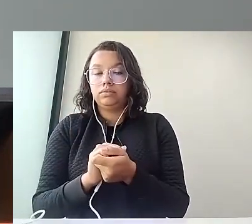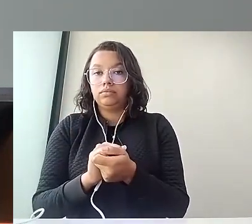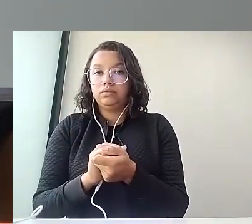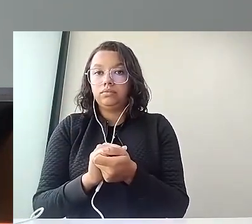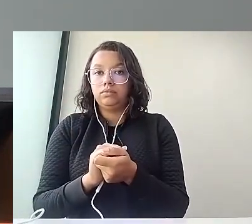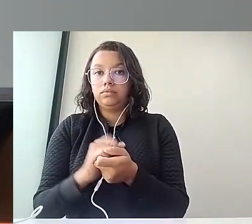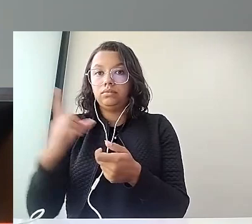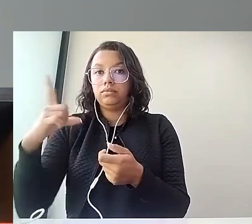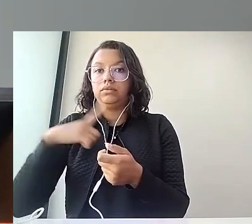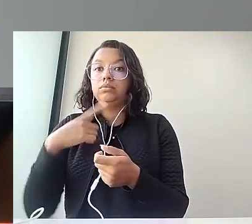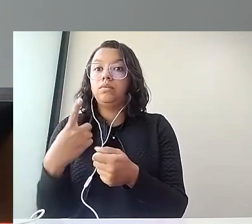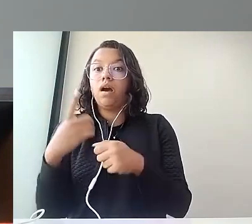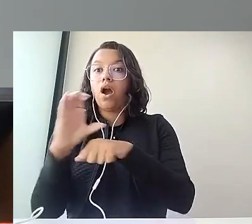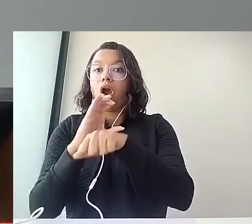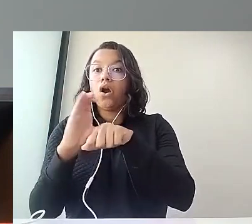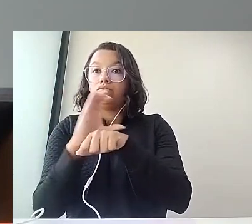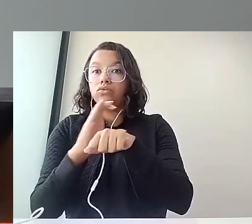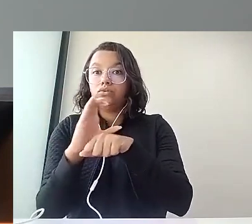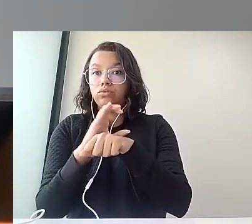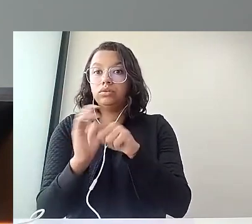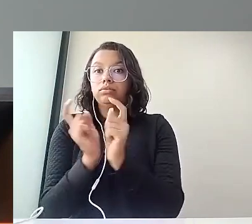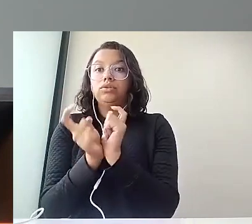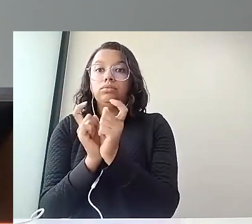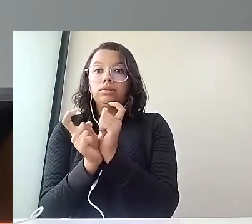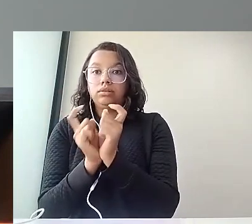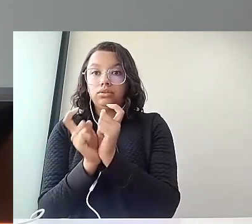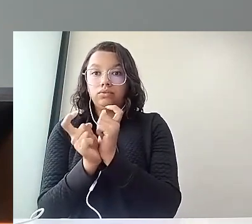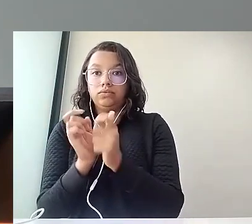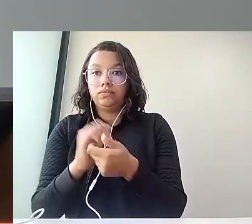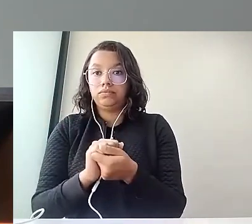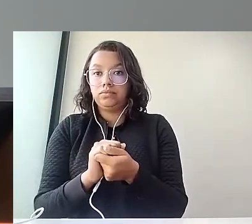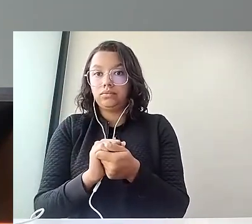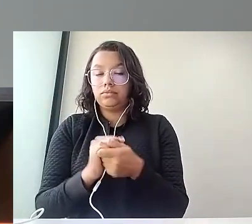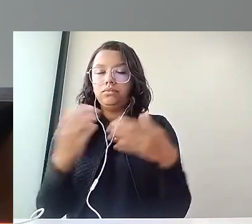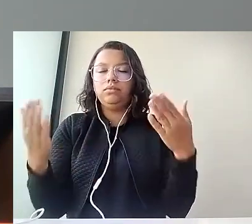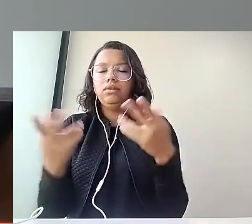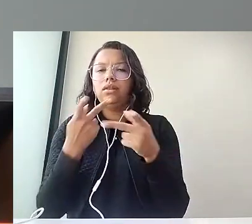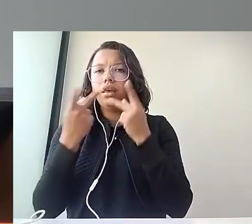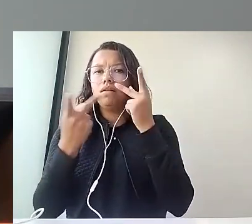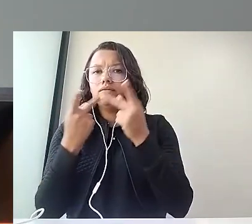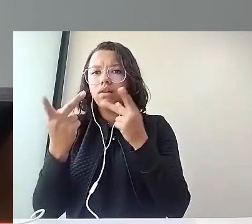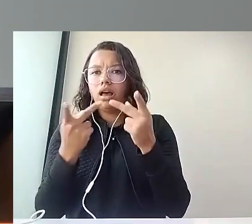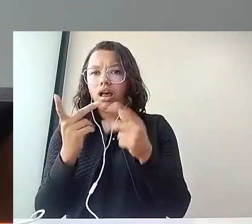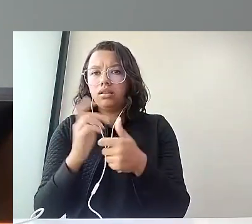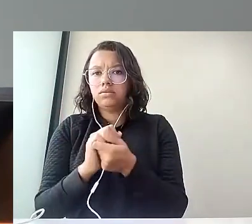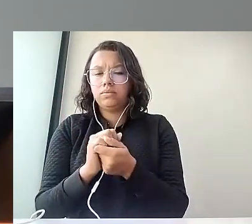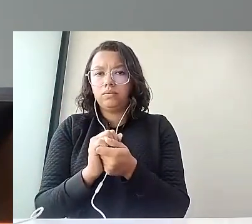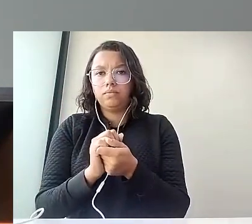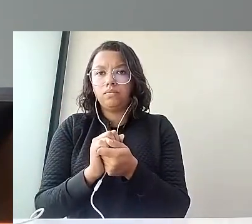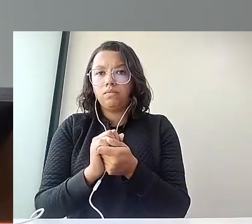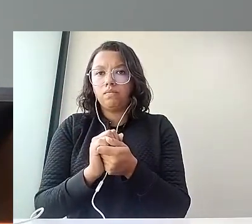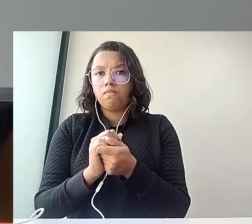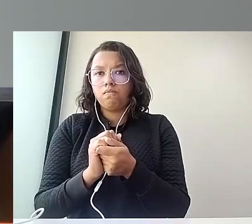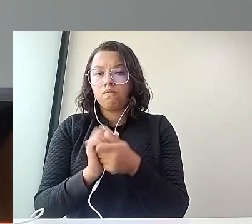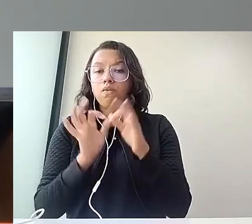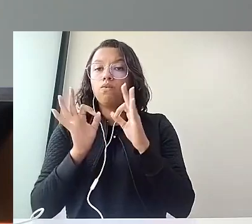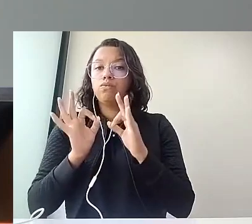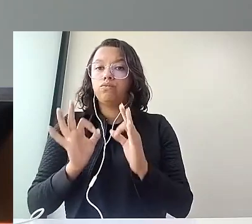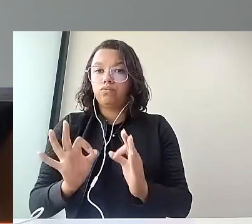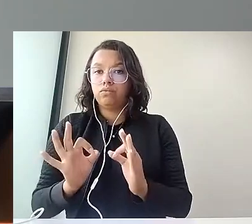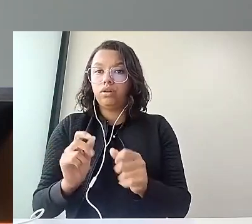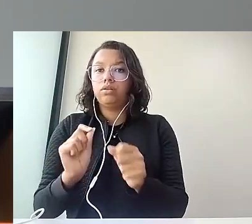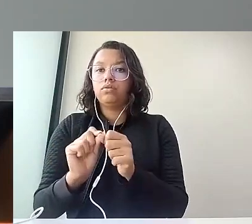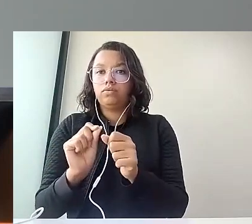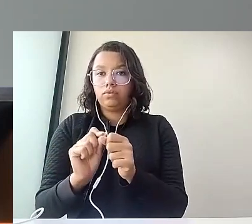tenemos una constitución administrativa y esa expresión viene de Tocqueville, confirmado por Maurice